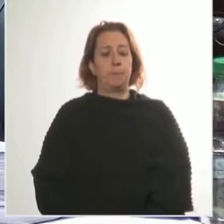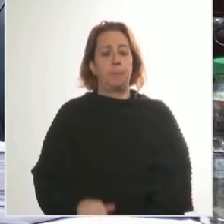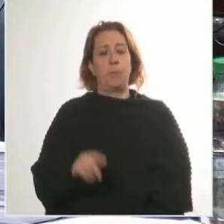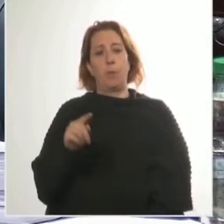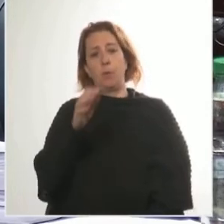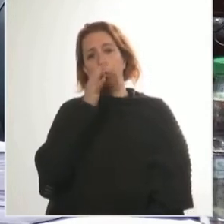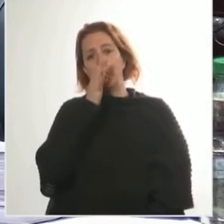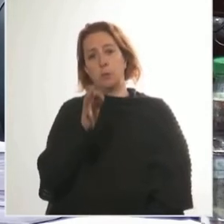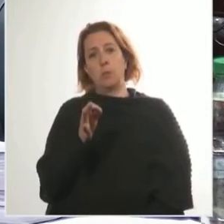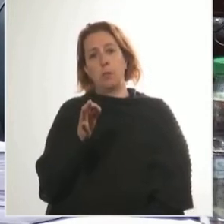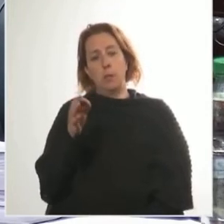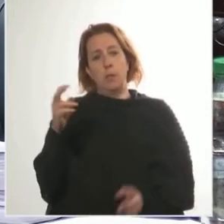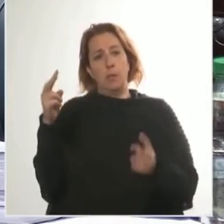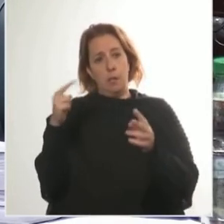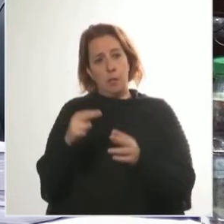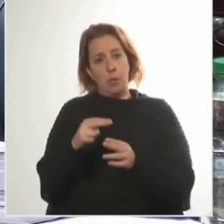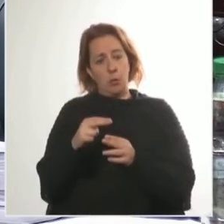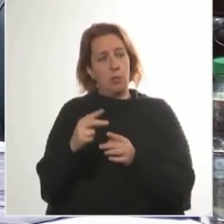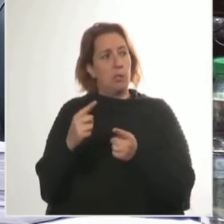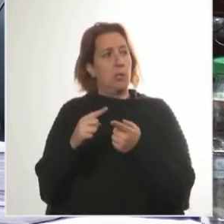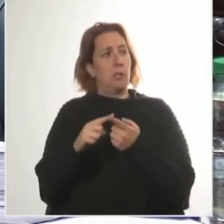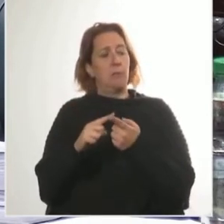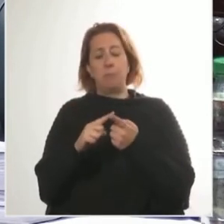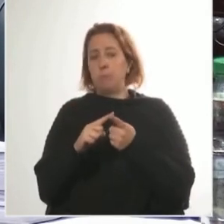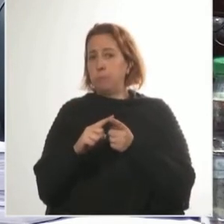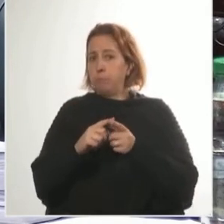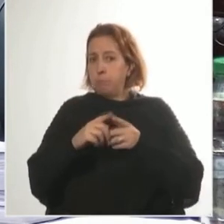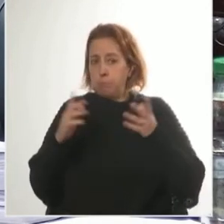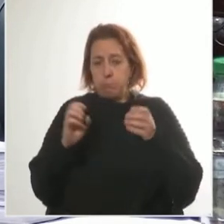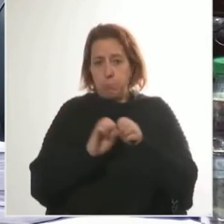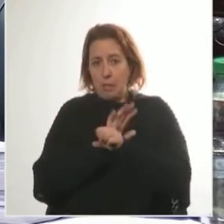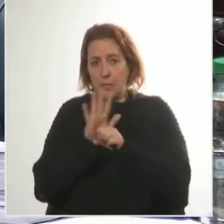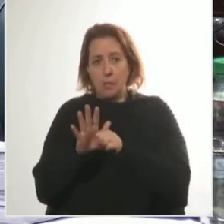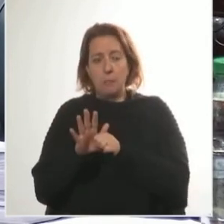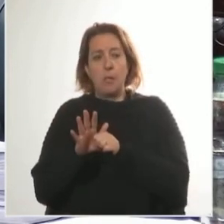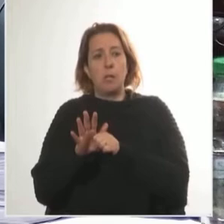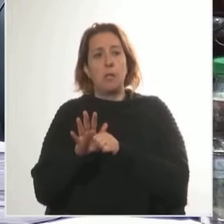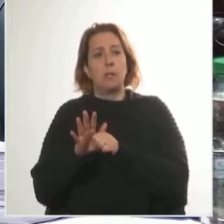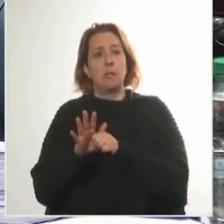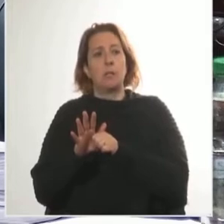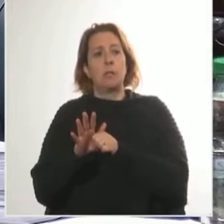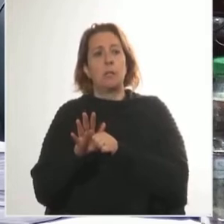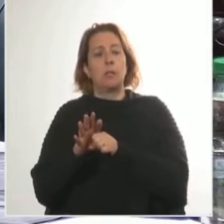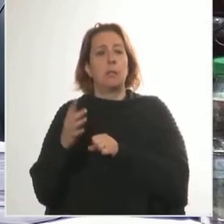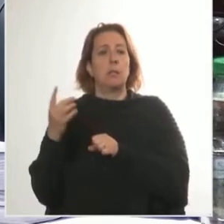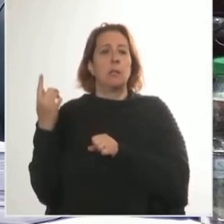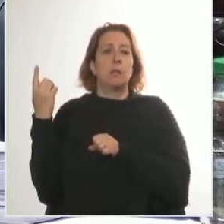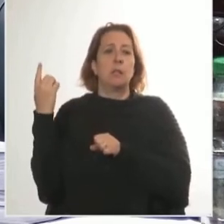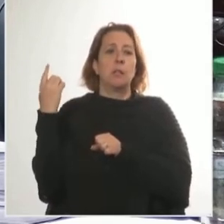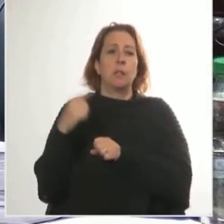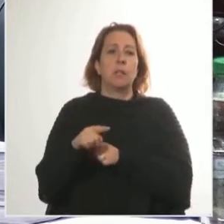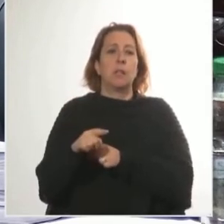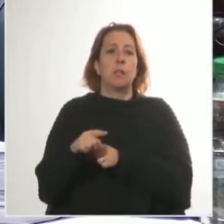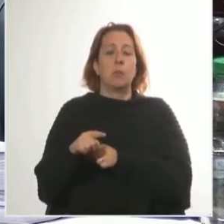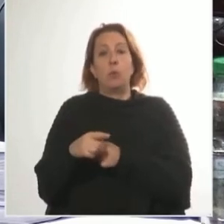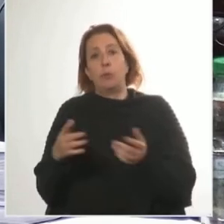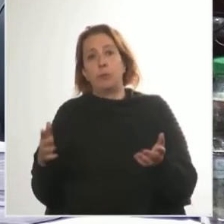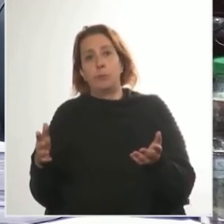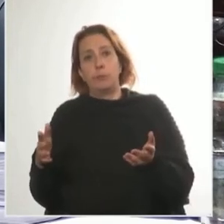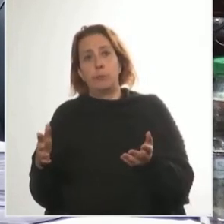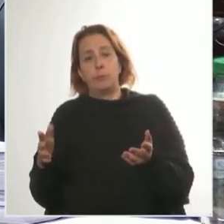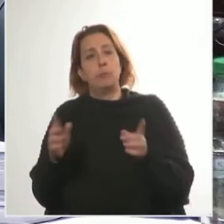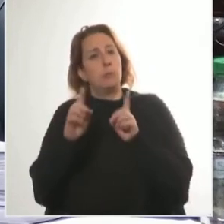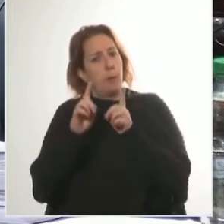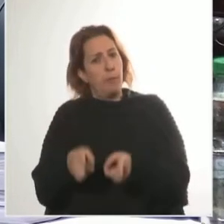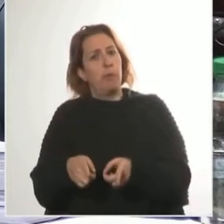Decía, un recorte al barrer en plena pandemia después que se continuó y que bueno,